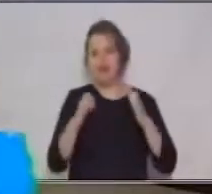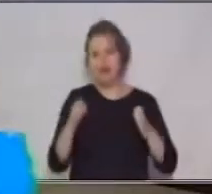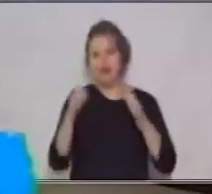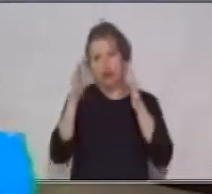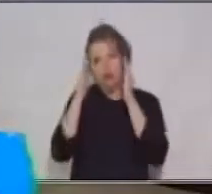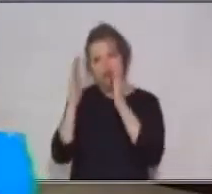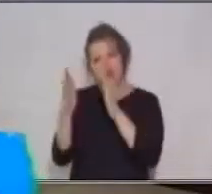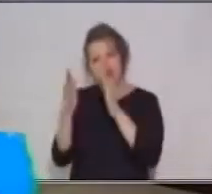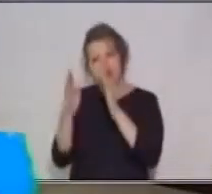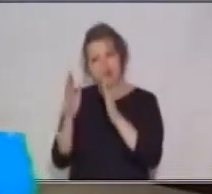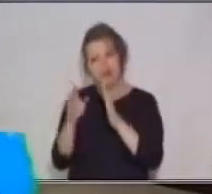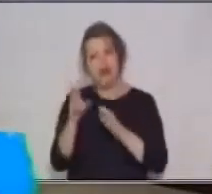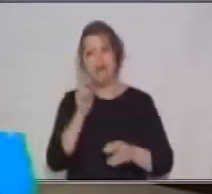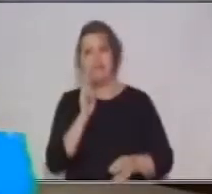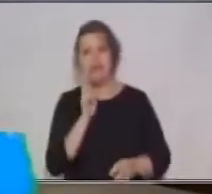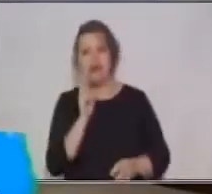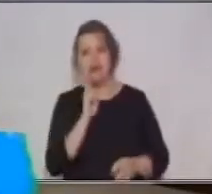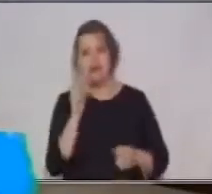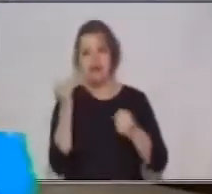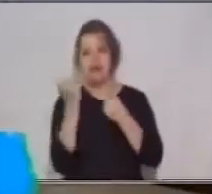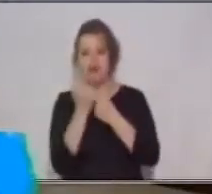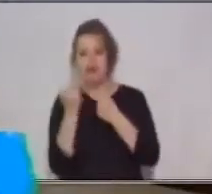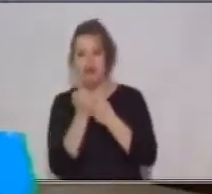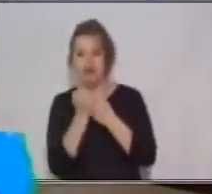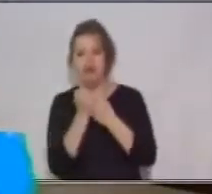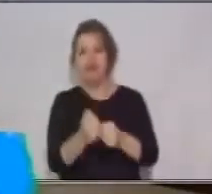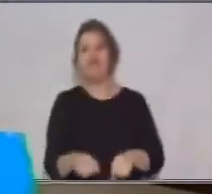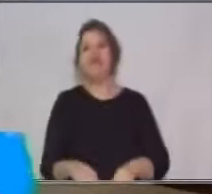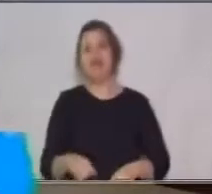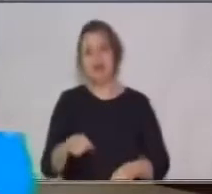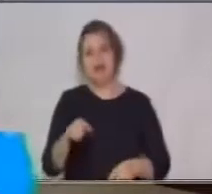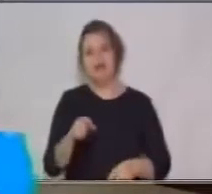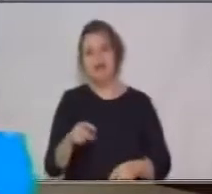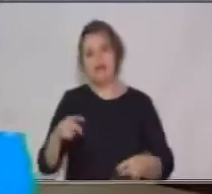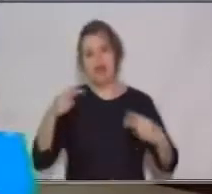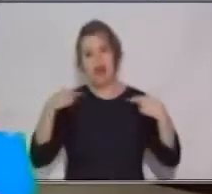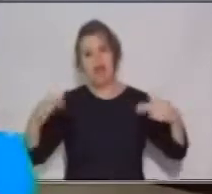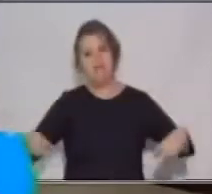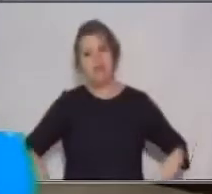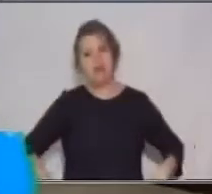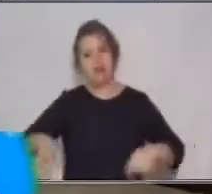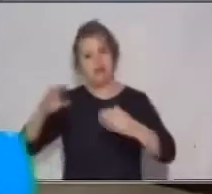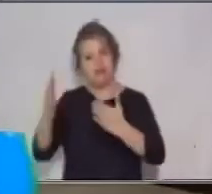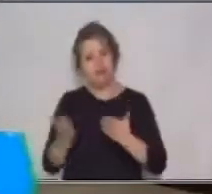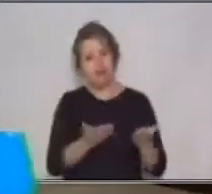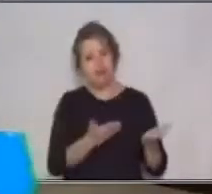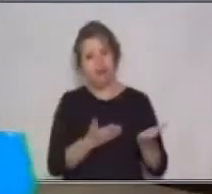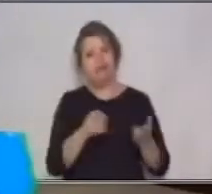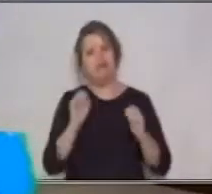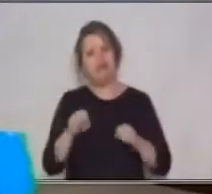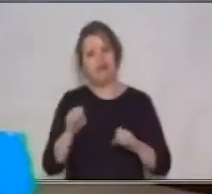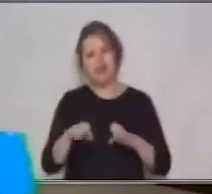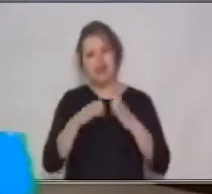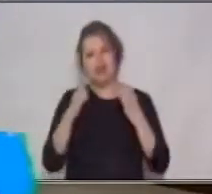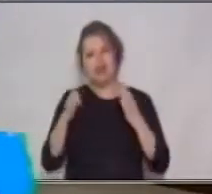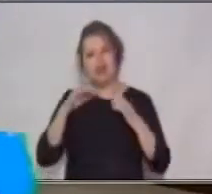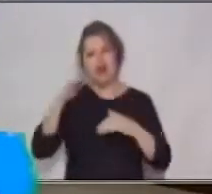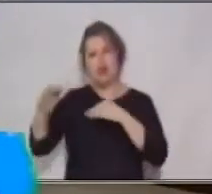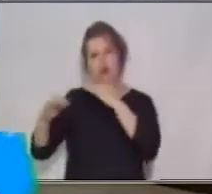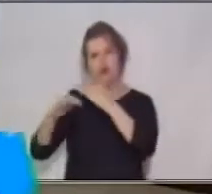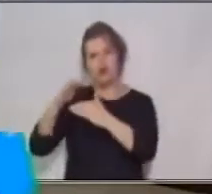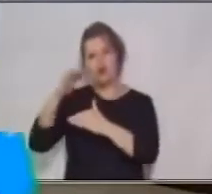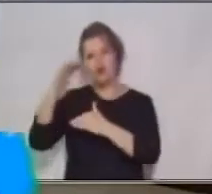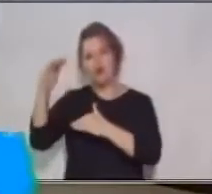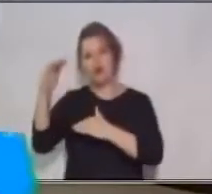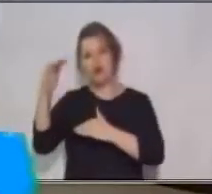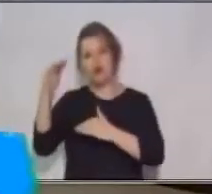nosotros entonces nuestro verbo auxiliar, haber, que es he venido. Por lo tanto, esta construcción va a ser una